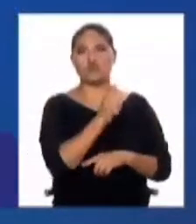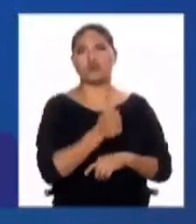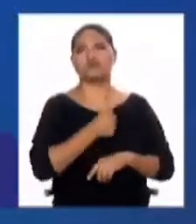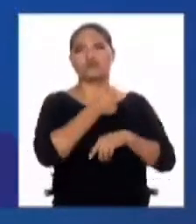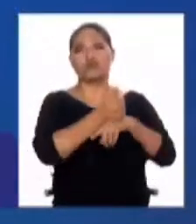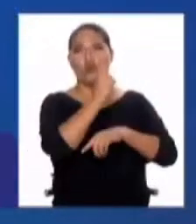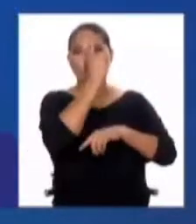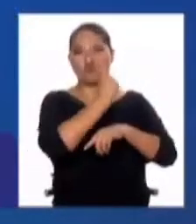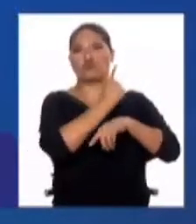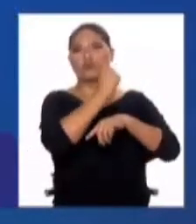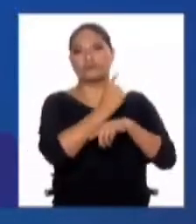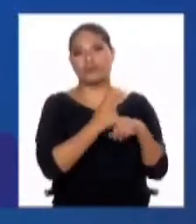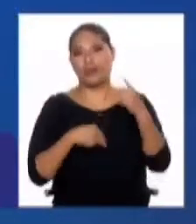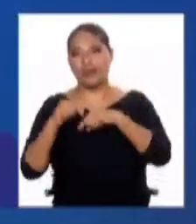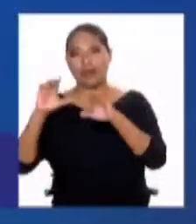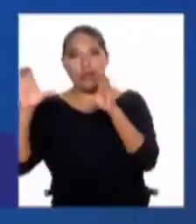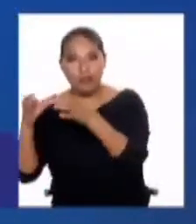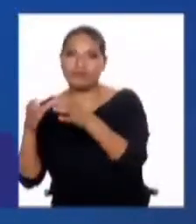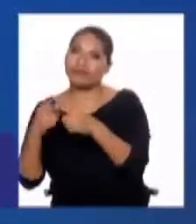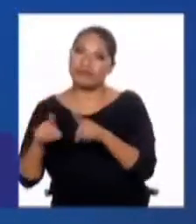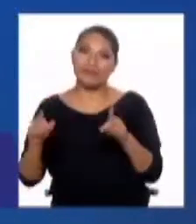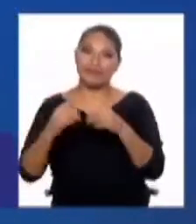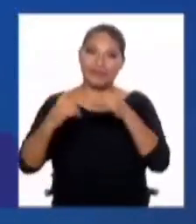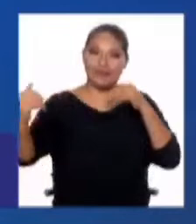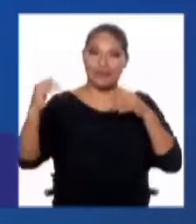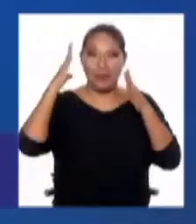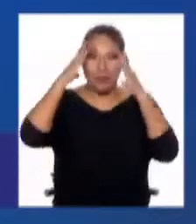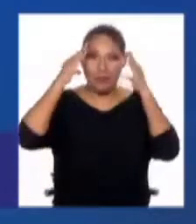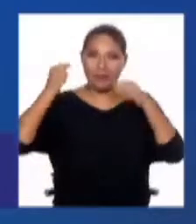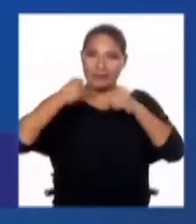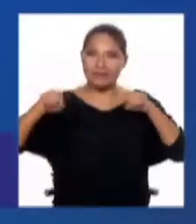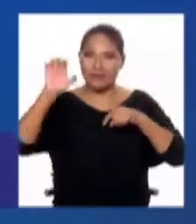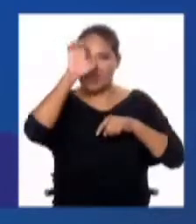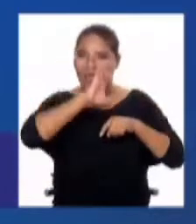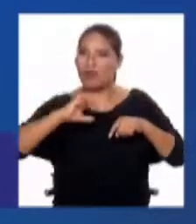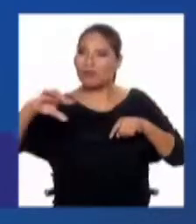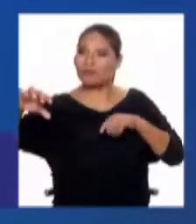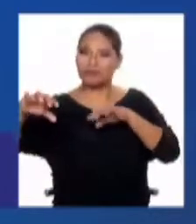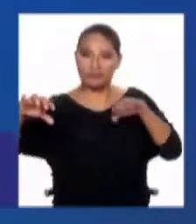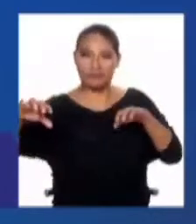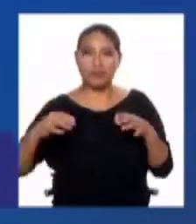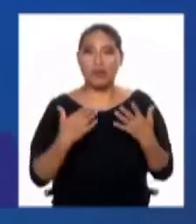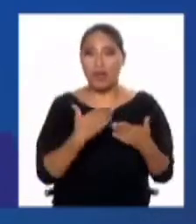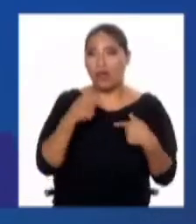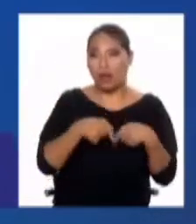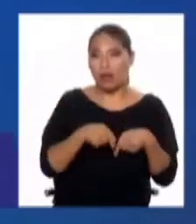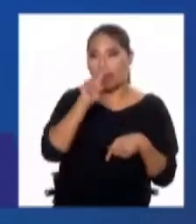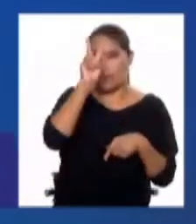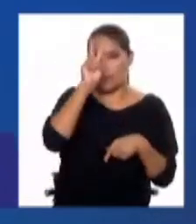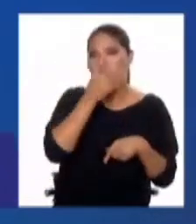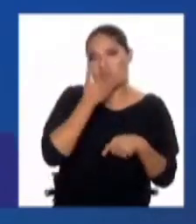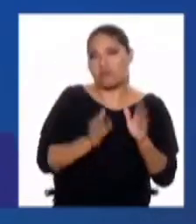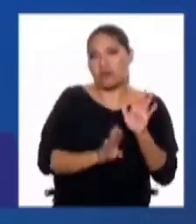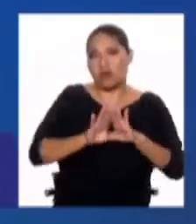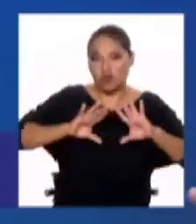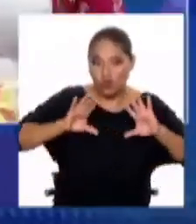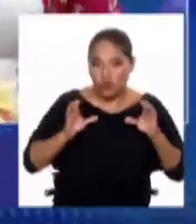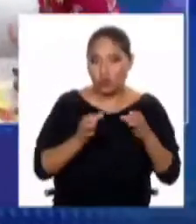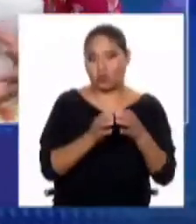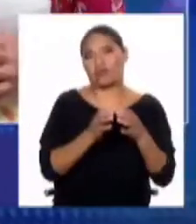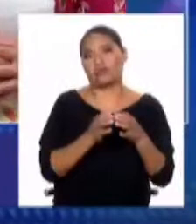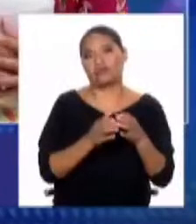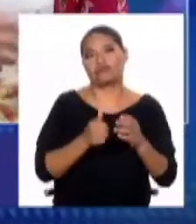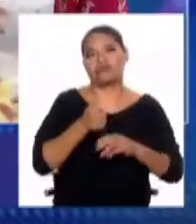de tomar las decisiones. Uh-huh. Y si las decisiones se tomaran así, sí, probablemente demorarían un poco más, pero serían más seguras. Claro, y